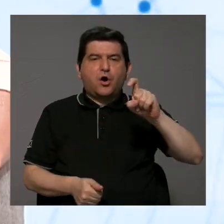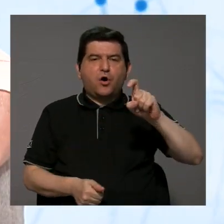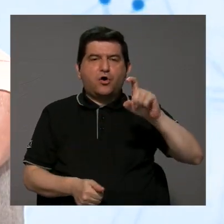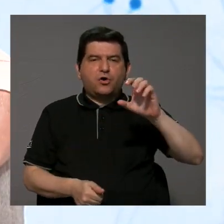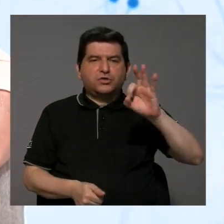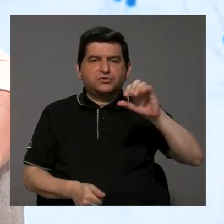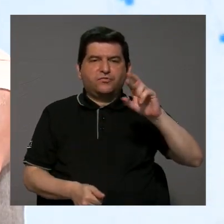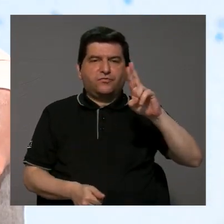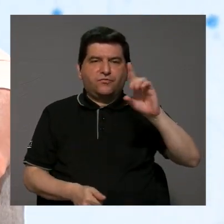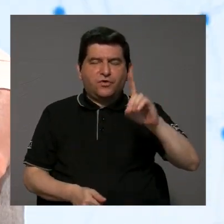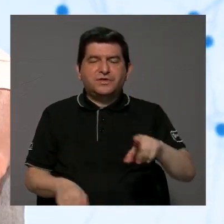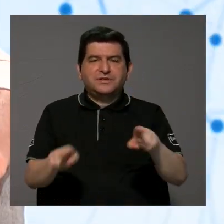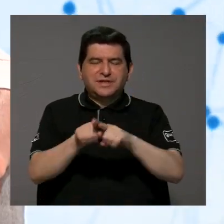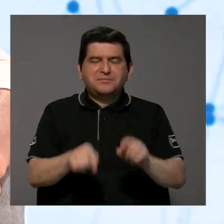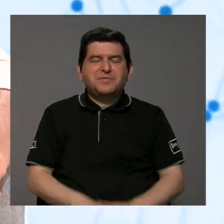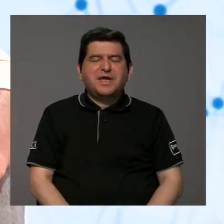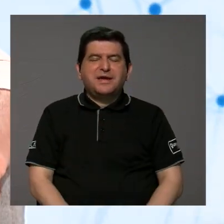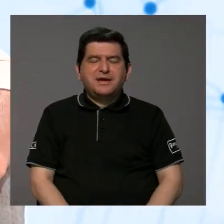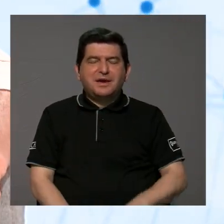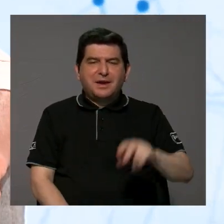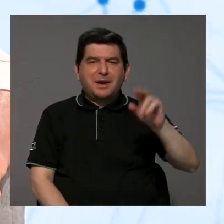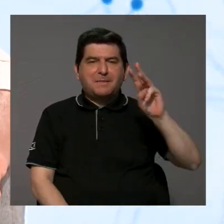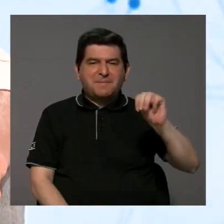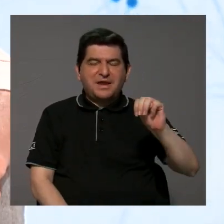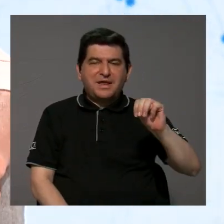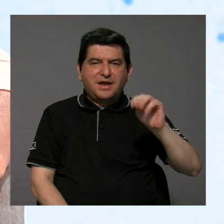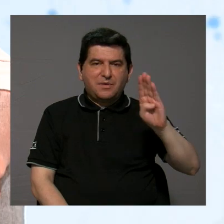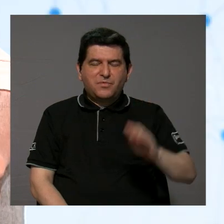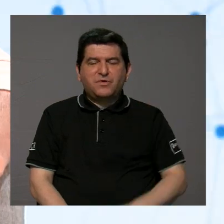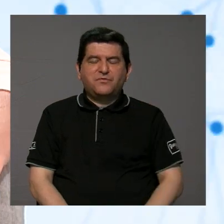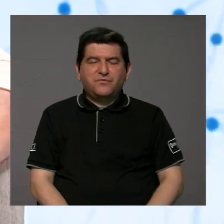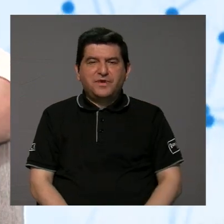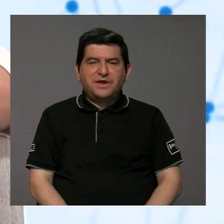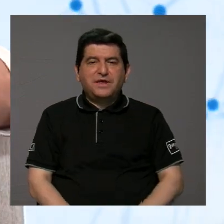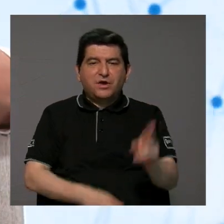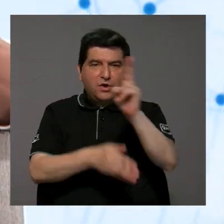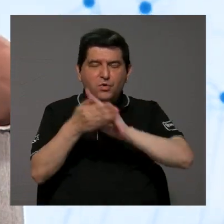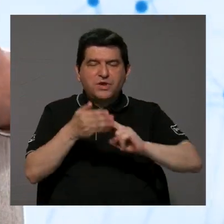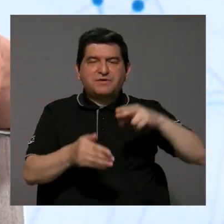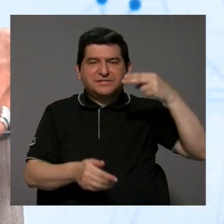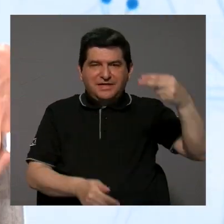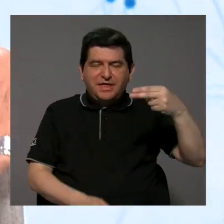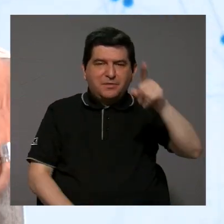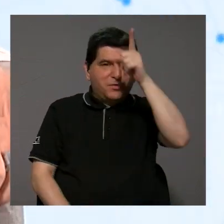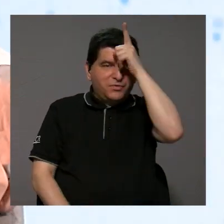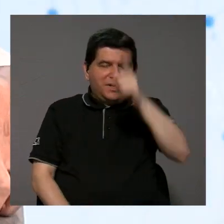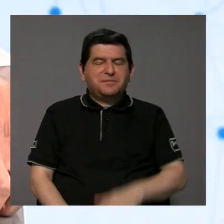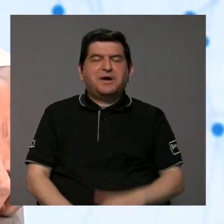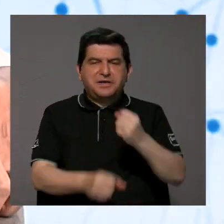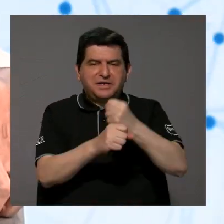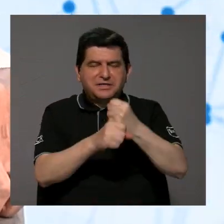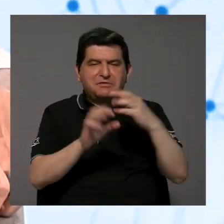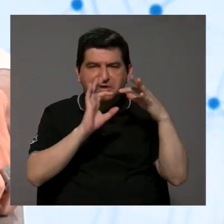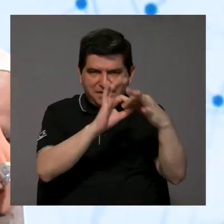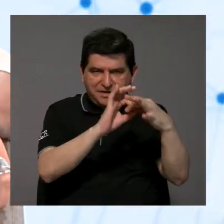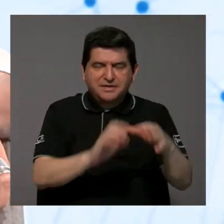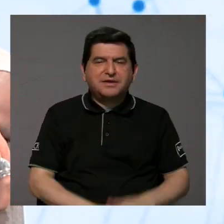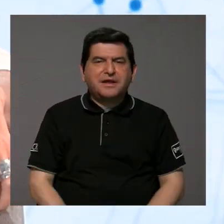países latinoamericanos con Merike Bluefield de la Universidad de Hamburgo. Entonces, trabajamos fuertemente en torno a método